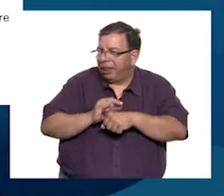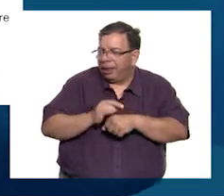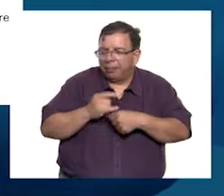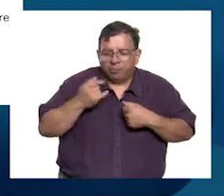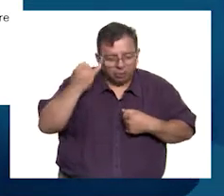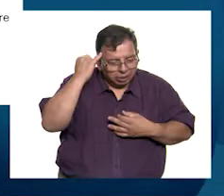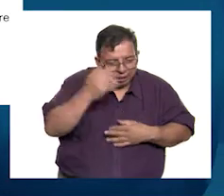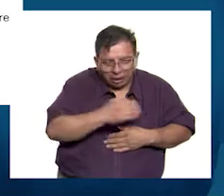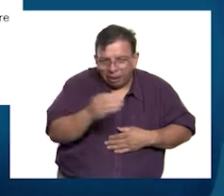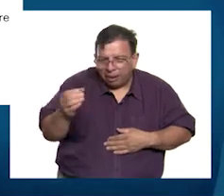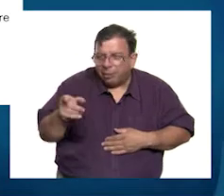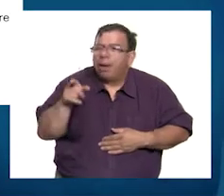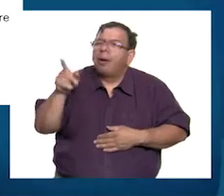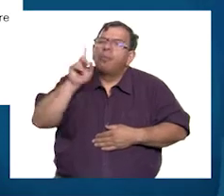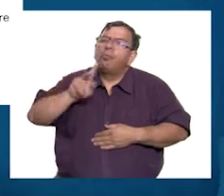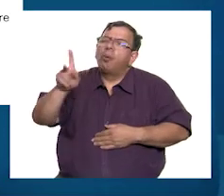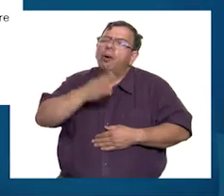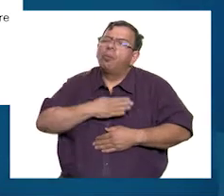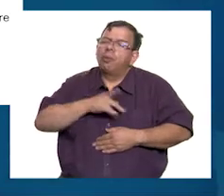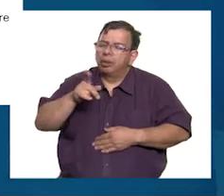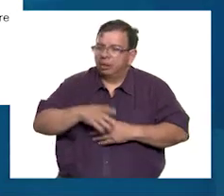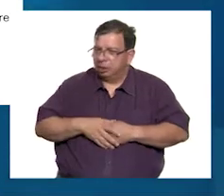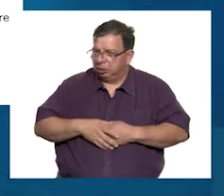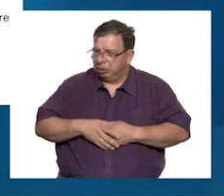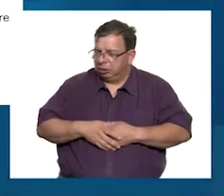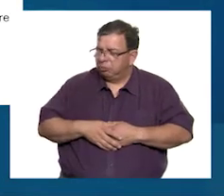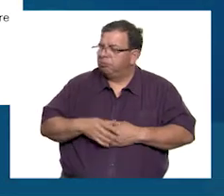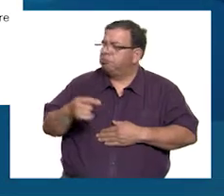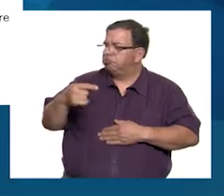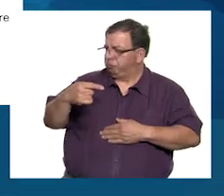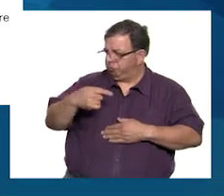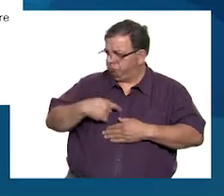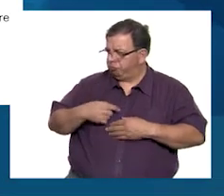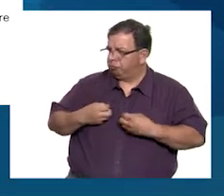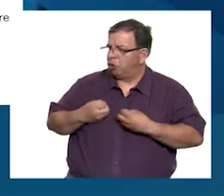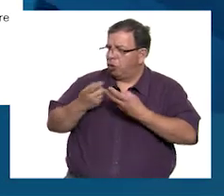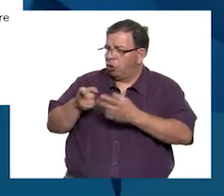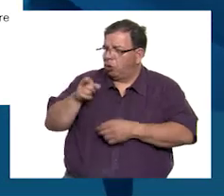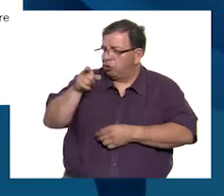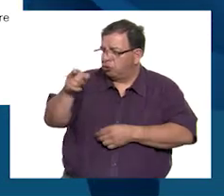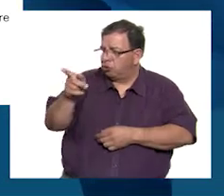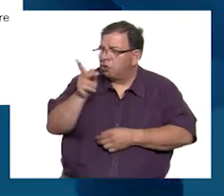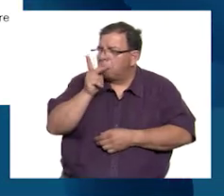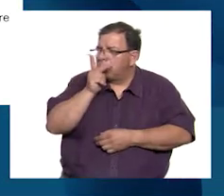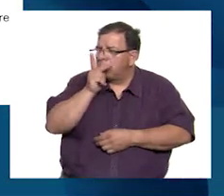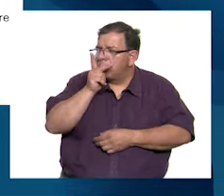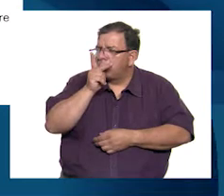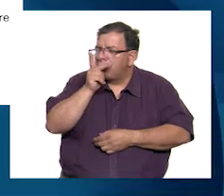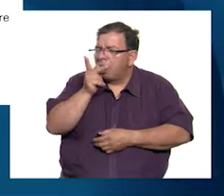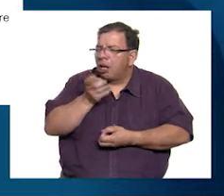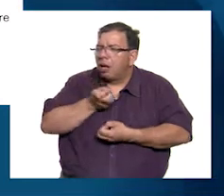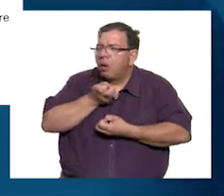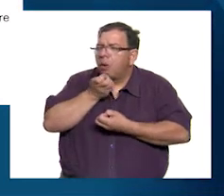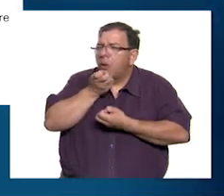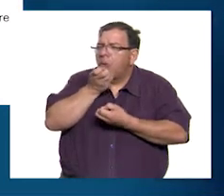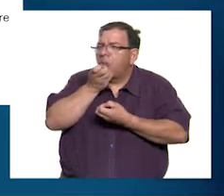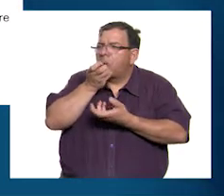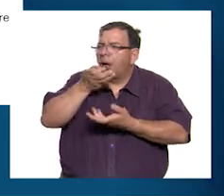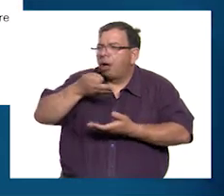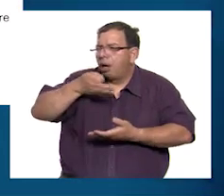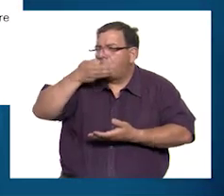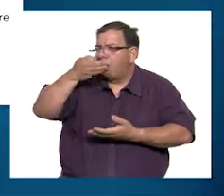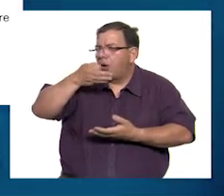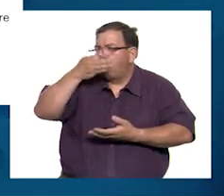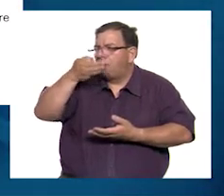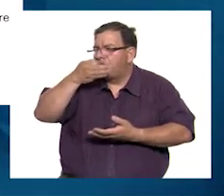joven. «Os otorgo el don», prosiguió el hada, «de que cada palabra que digáis salga de vuestra boca una flor o